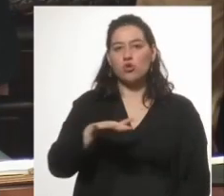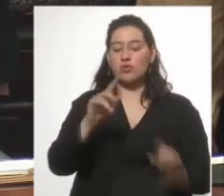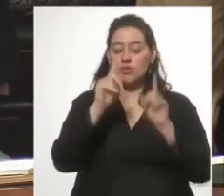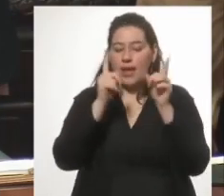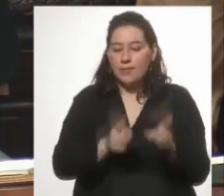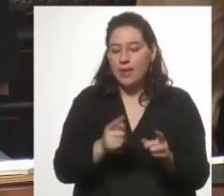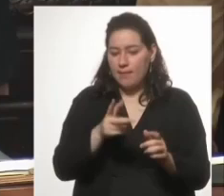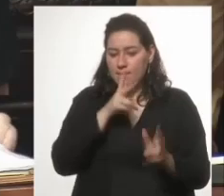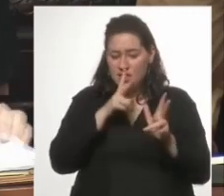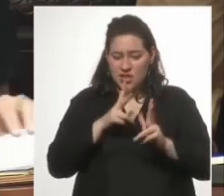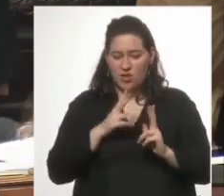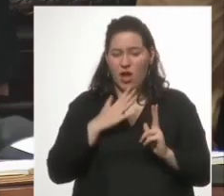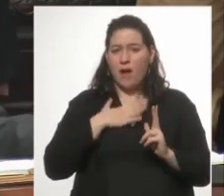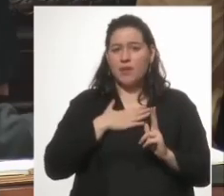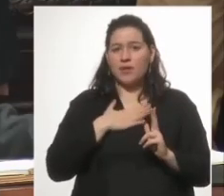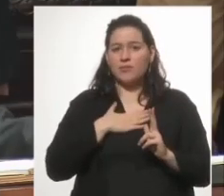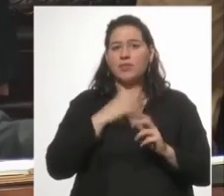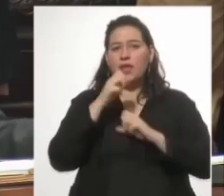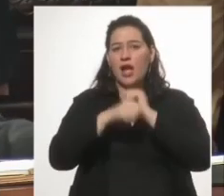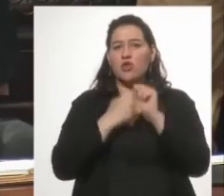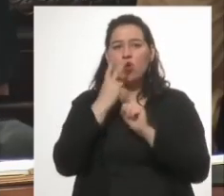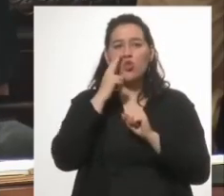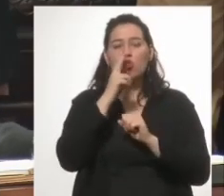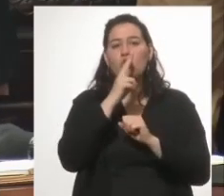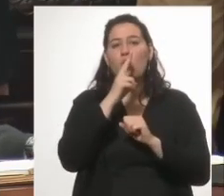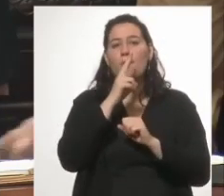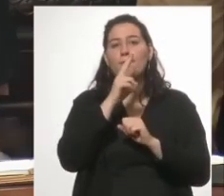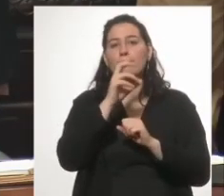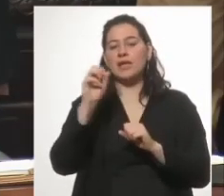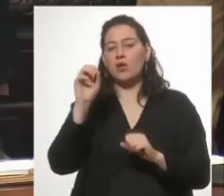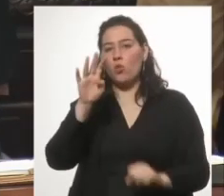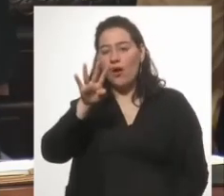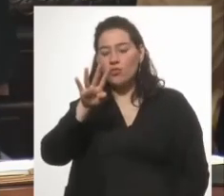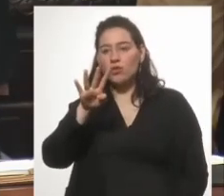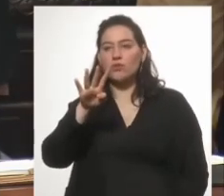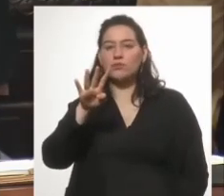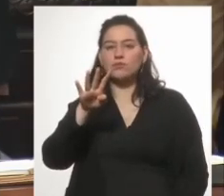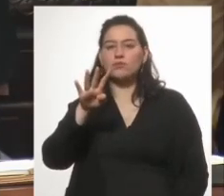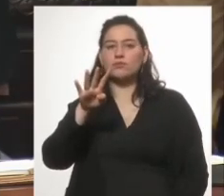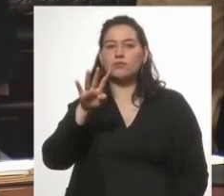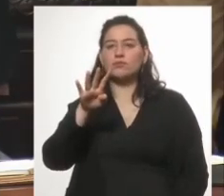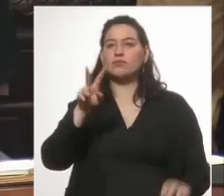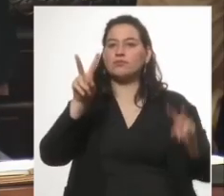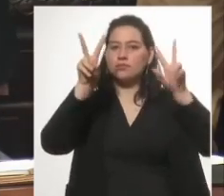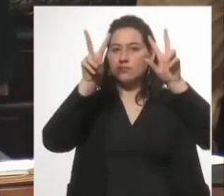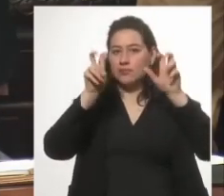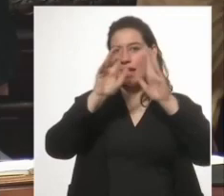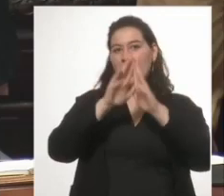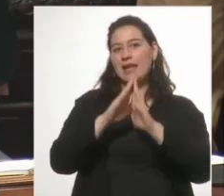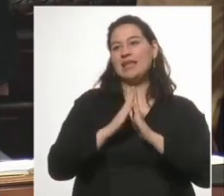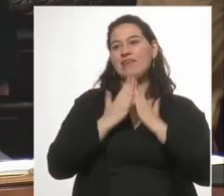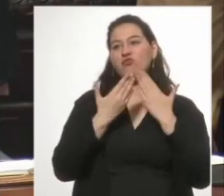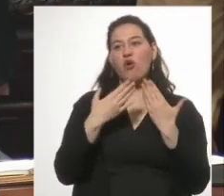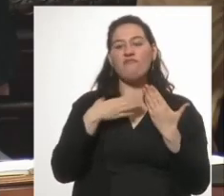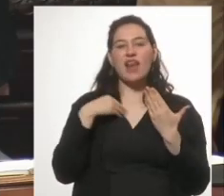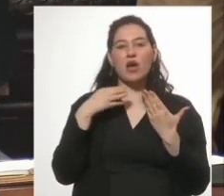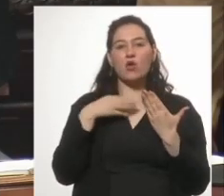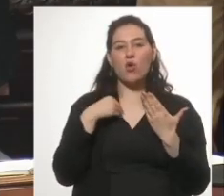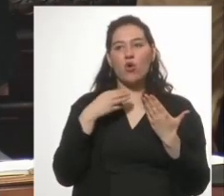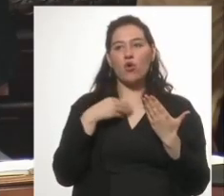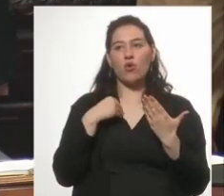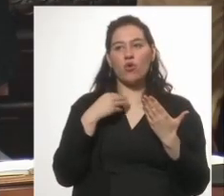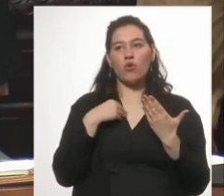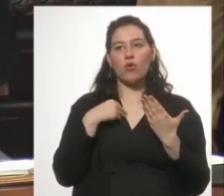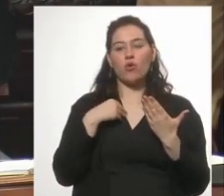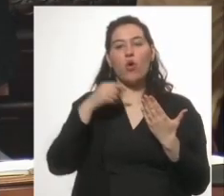se me dice que desde el año 2004, en el llamado libro blanco de